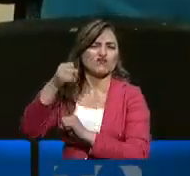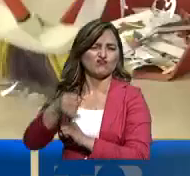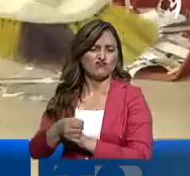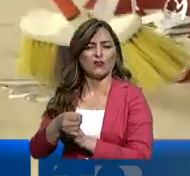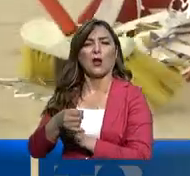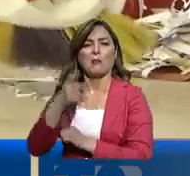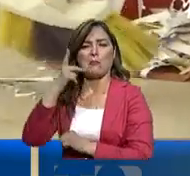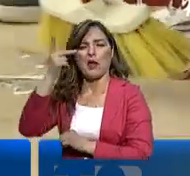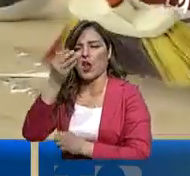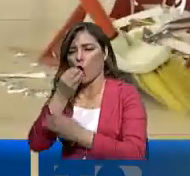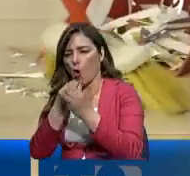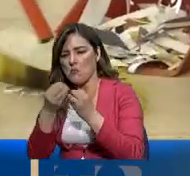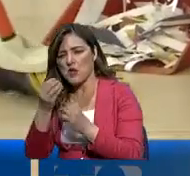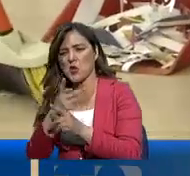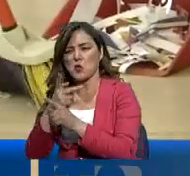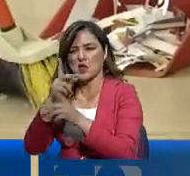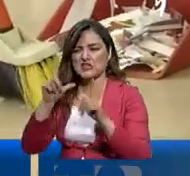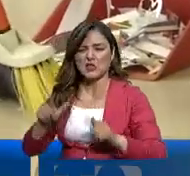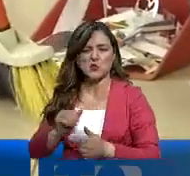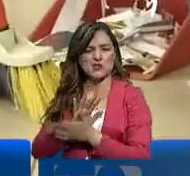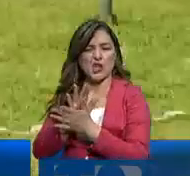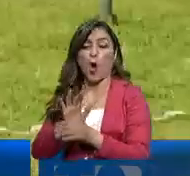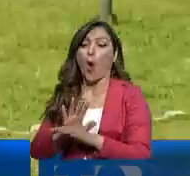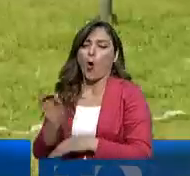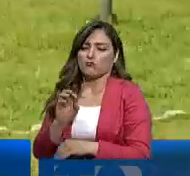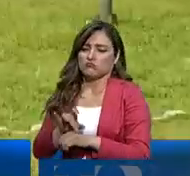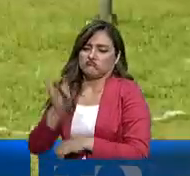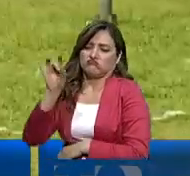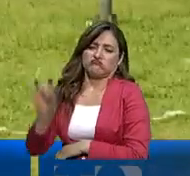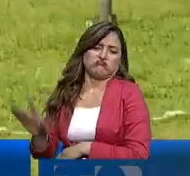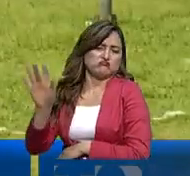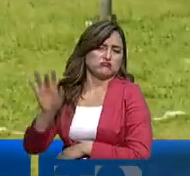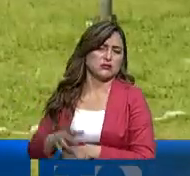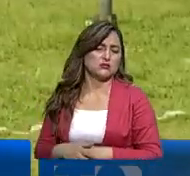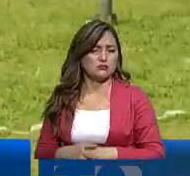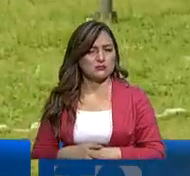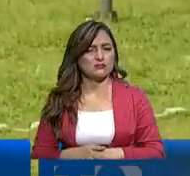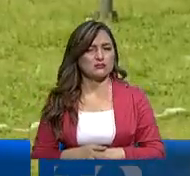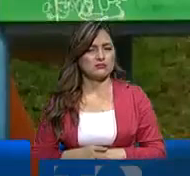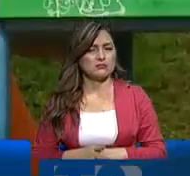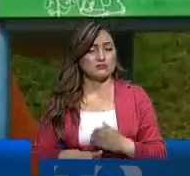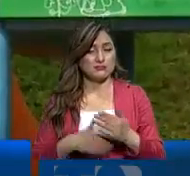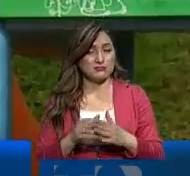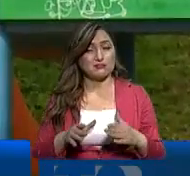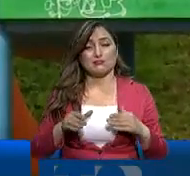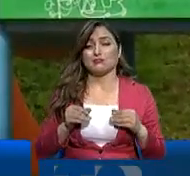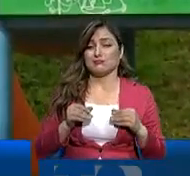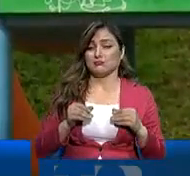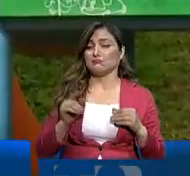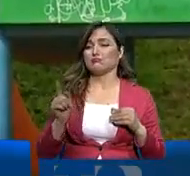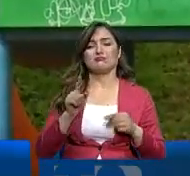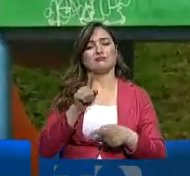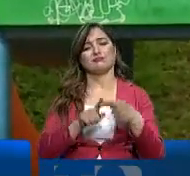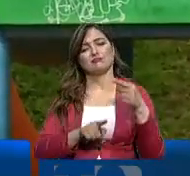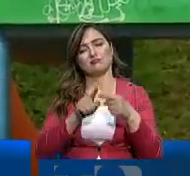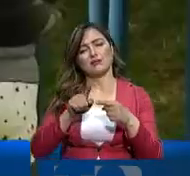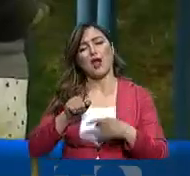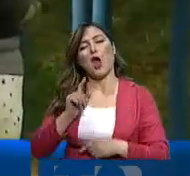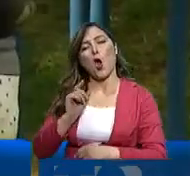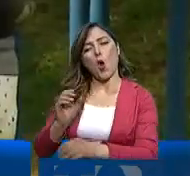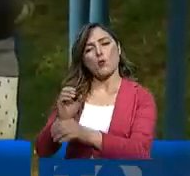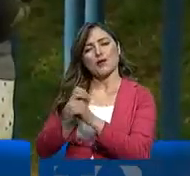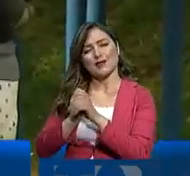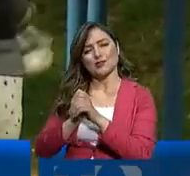negligencia de sus padres en su cuidado o por abandono no todos ellos son aptos para ser adoptados pues el deber del estado es